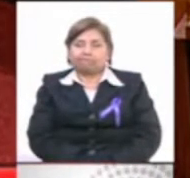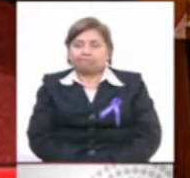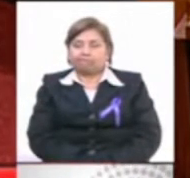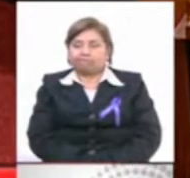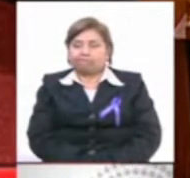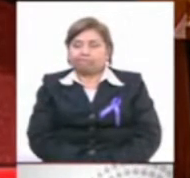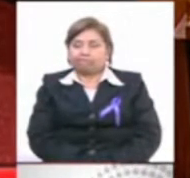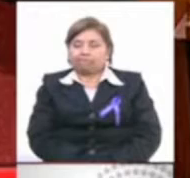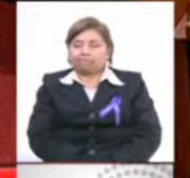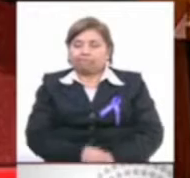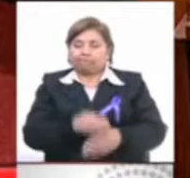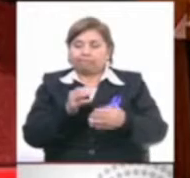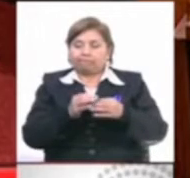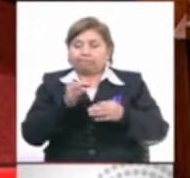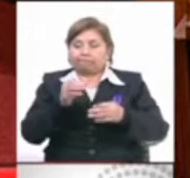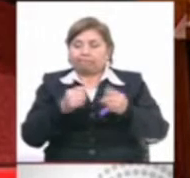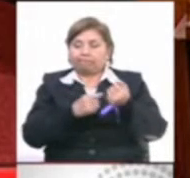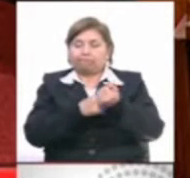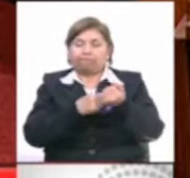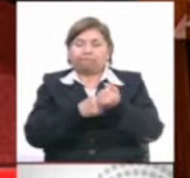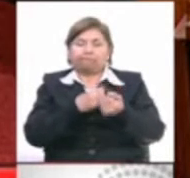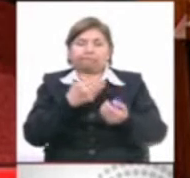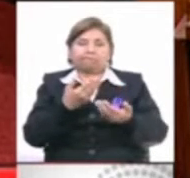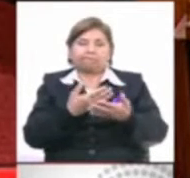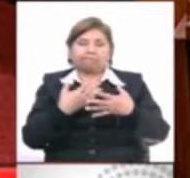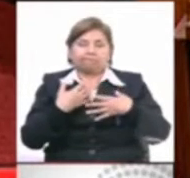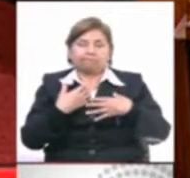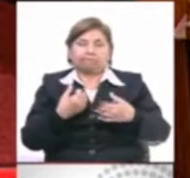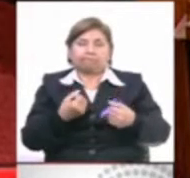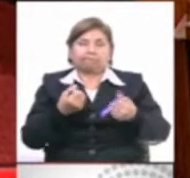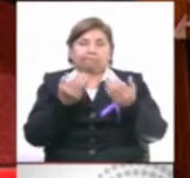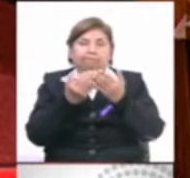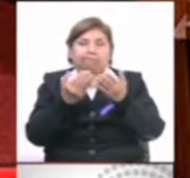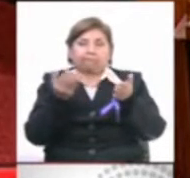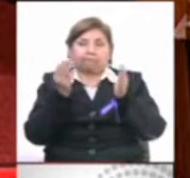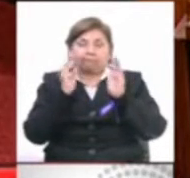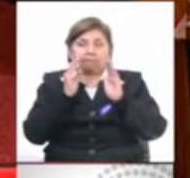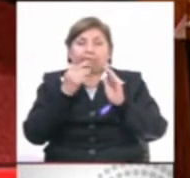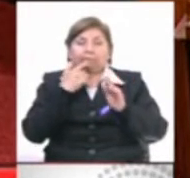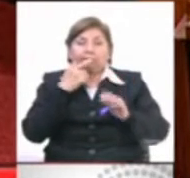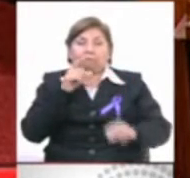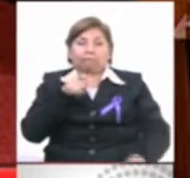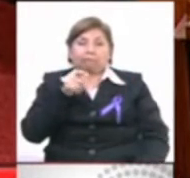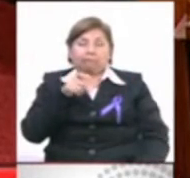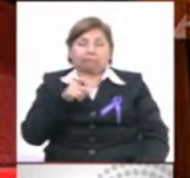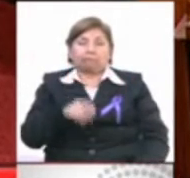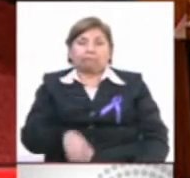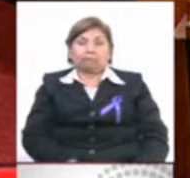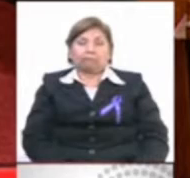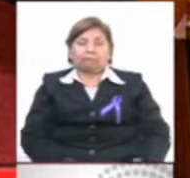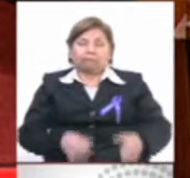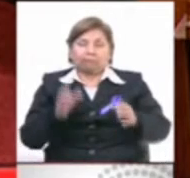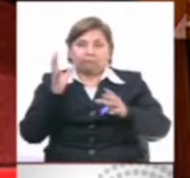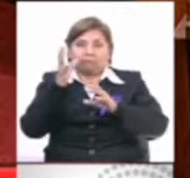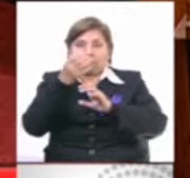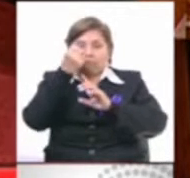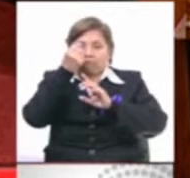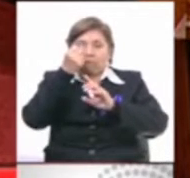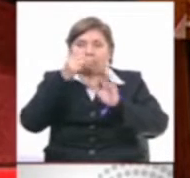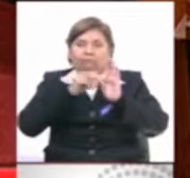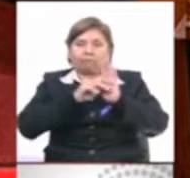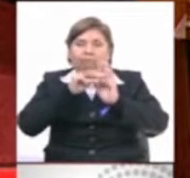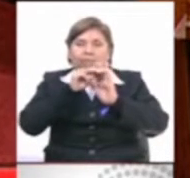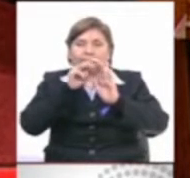Para ampliar y fortalecer los servicios de salud y educación, es necesario alcanzar estos